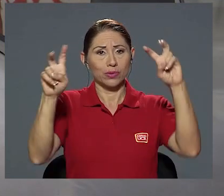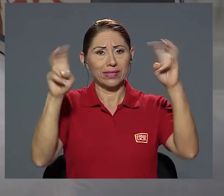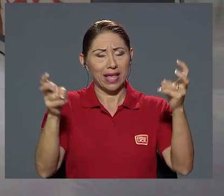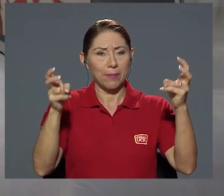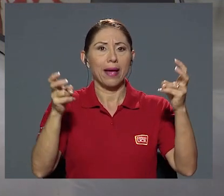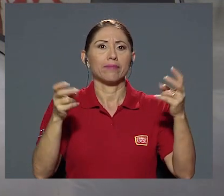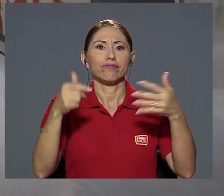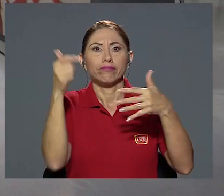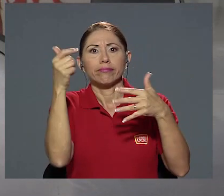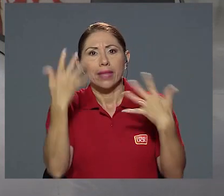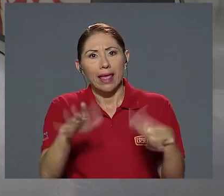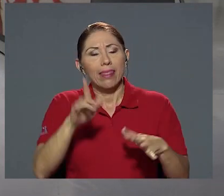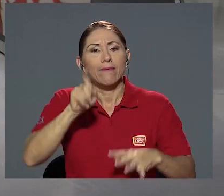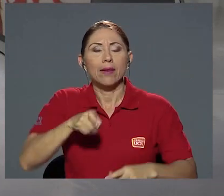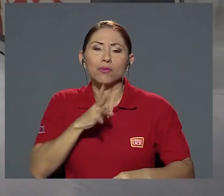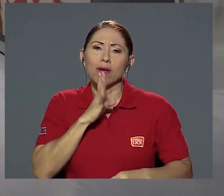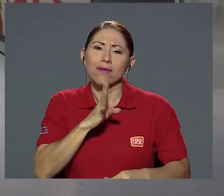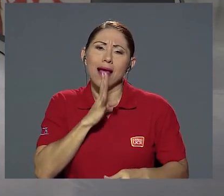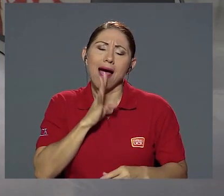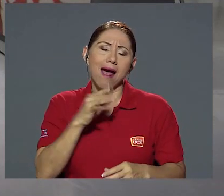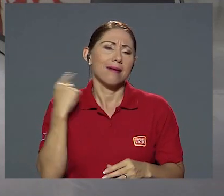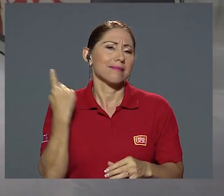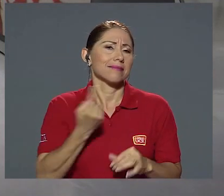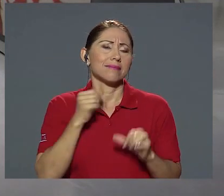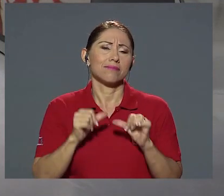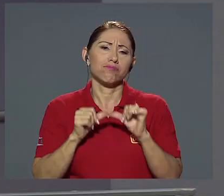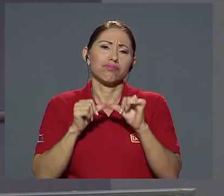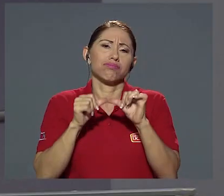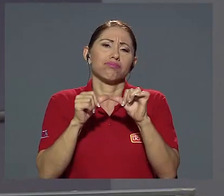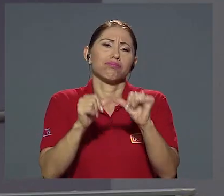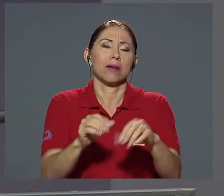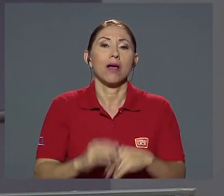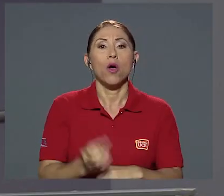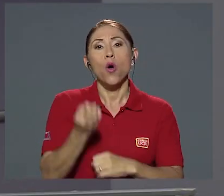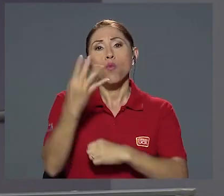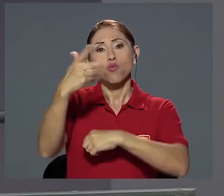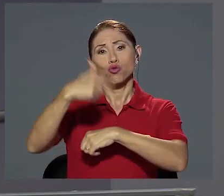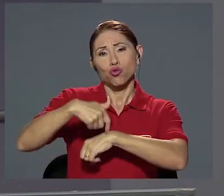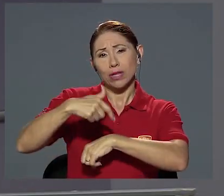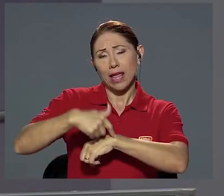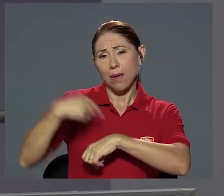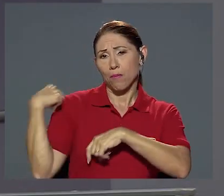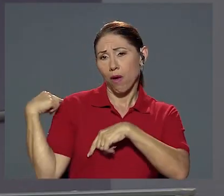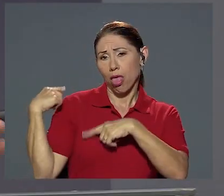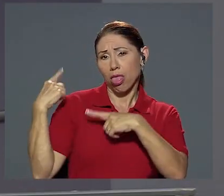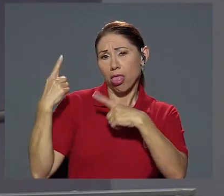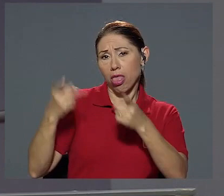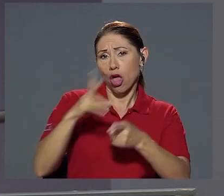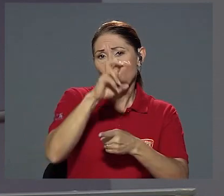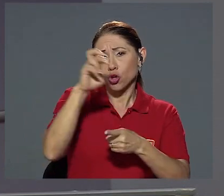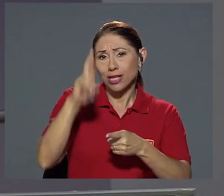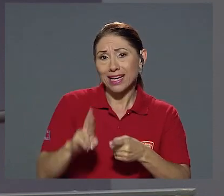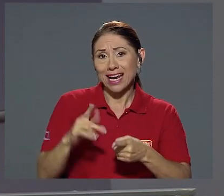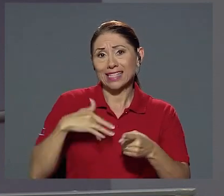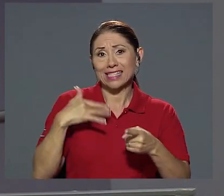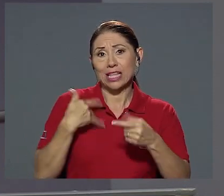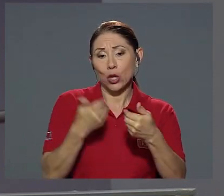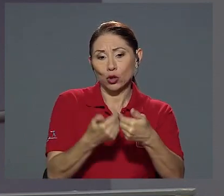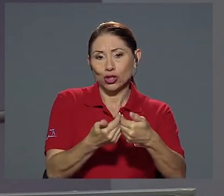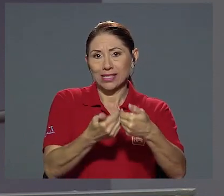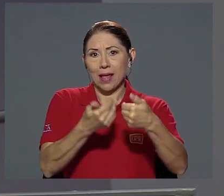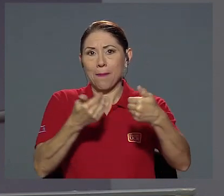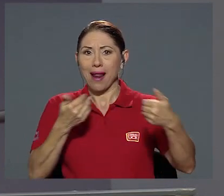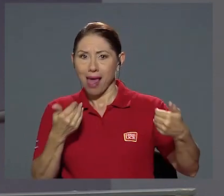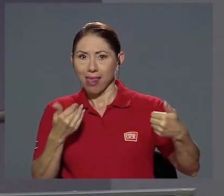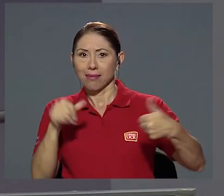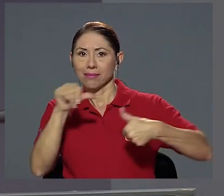que deberíamos hablar constantemente. Durante muchísimo tiempo Costa Rica se sintió un poco separada de la